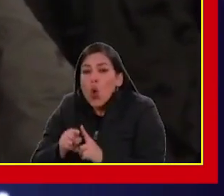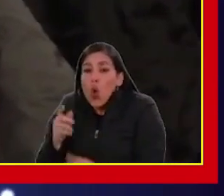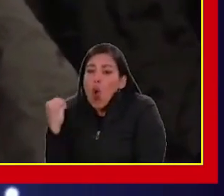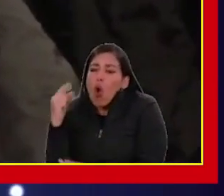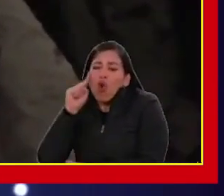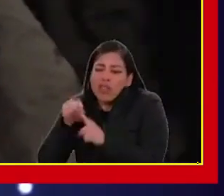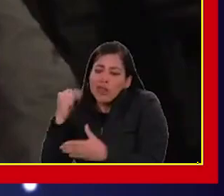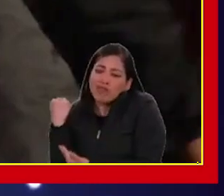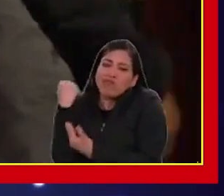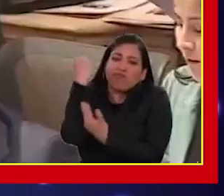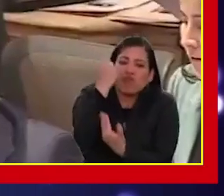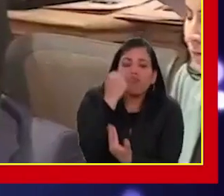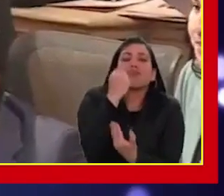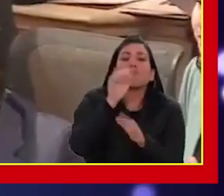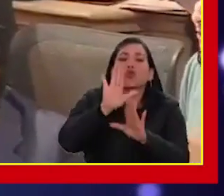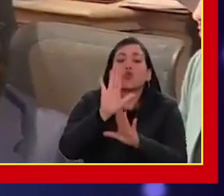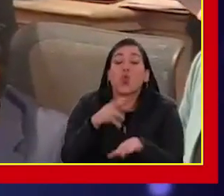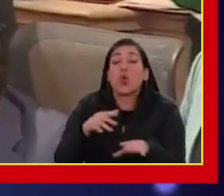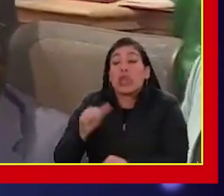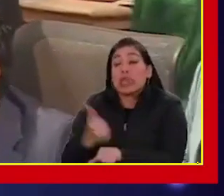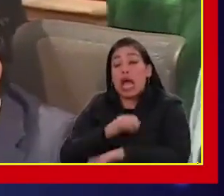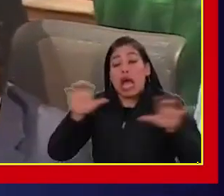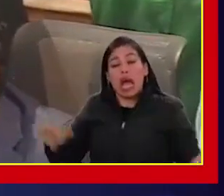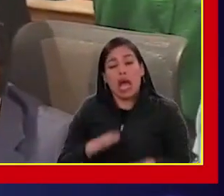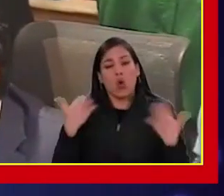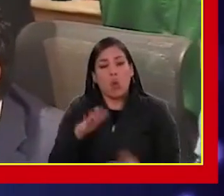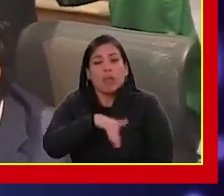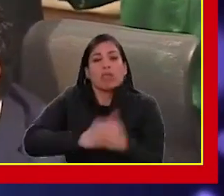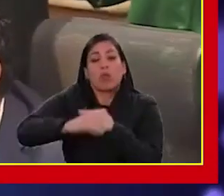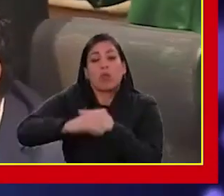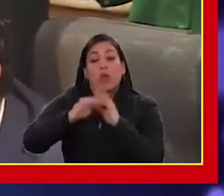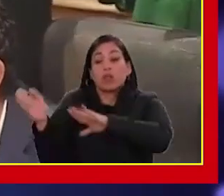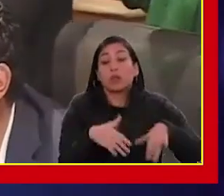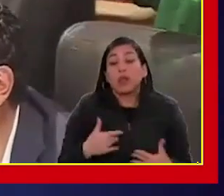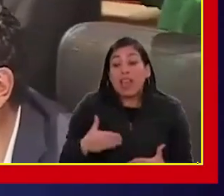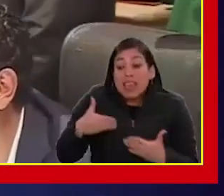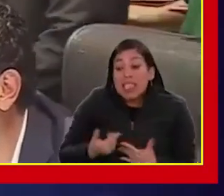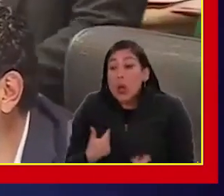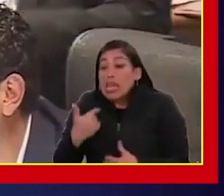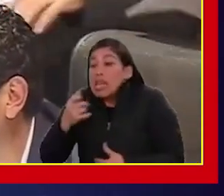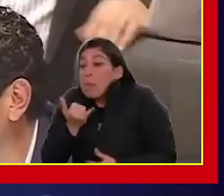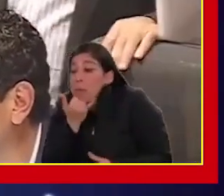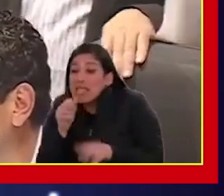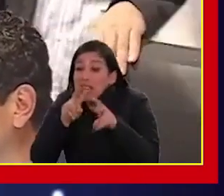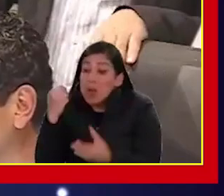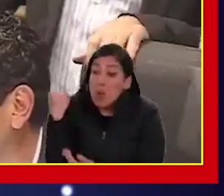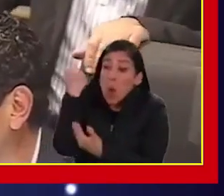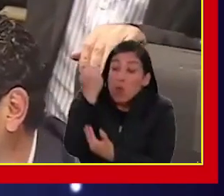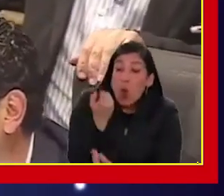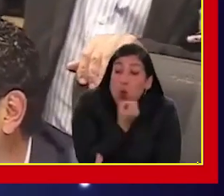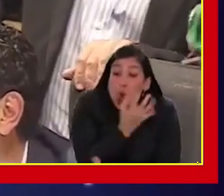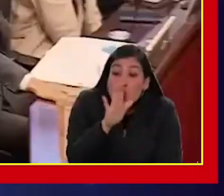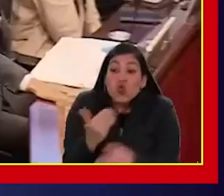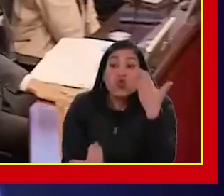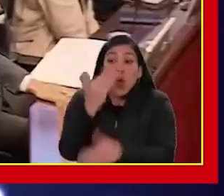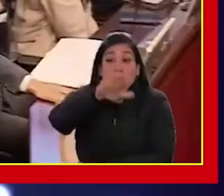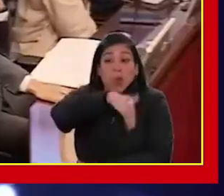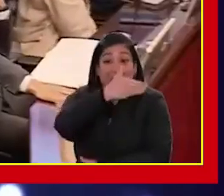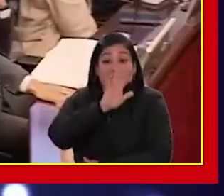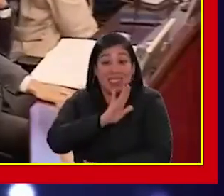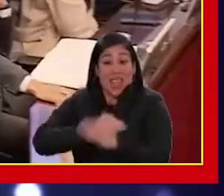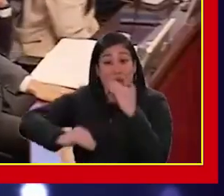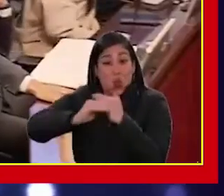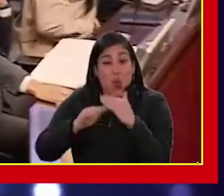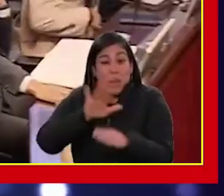Petro el Ministerio de interior Alfonso Prada que ha estado al frente de la discusión en el congreso explicó